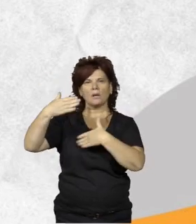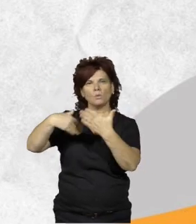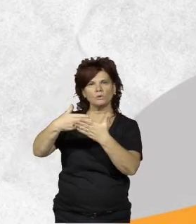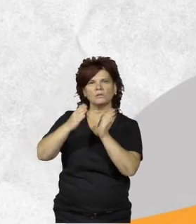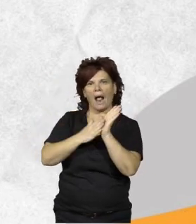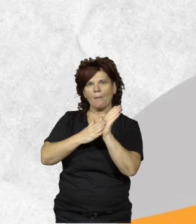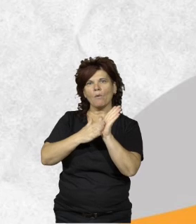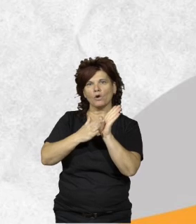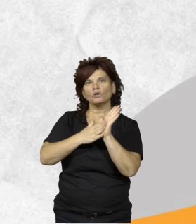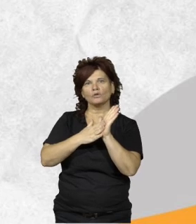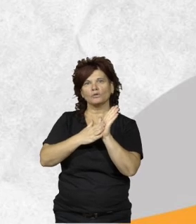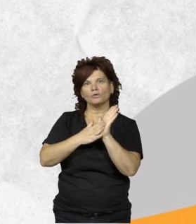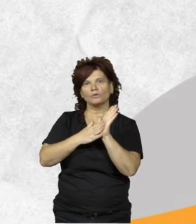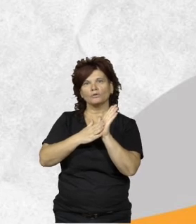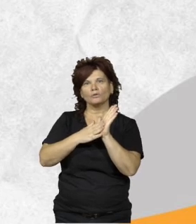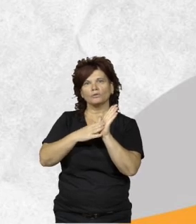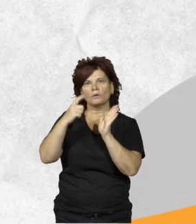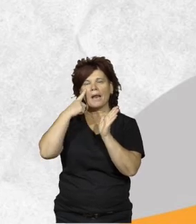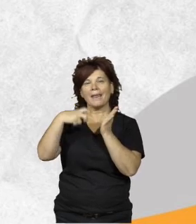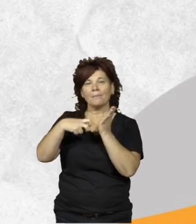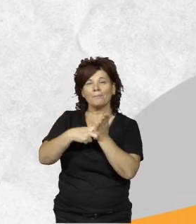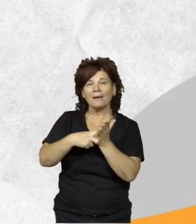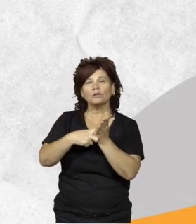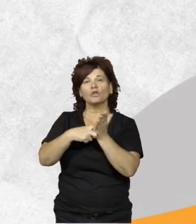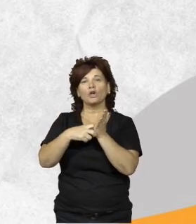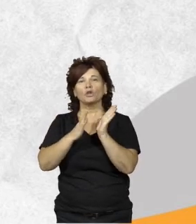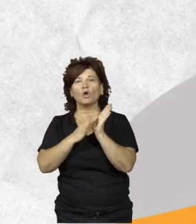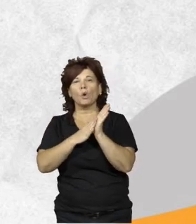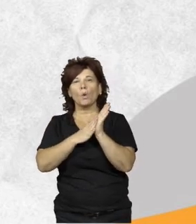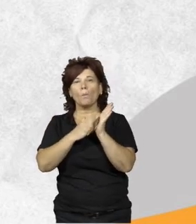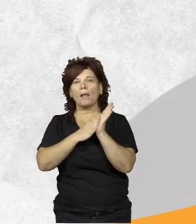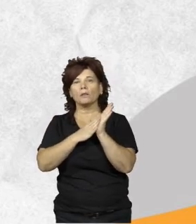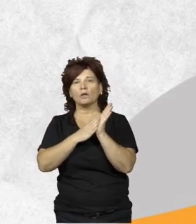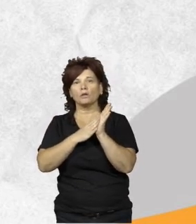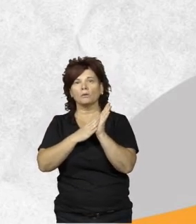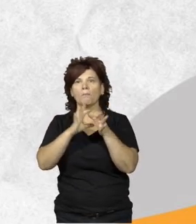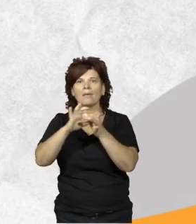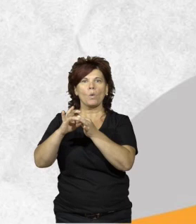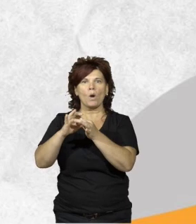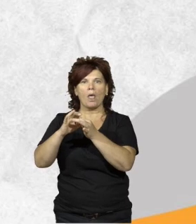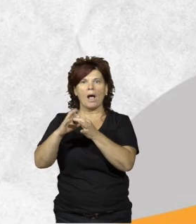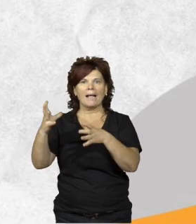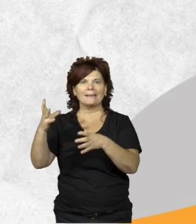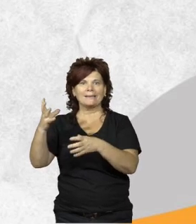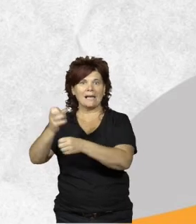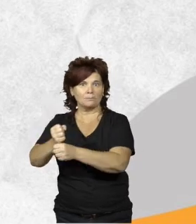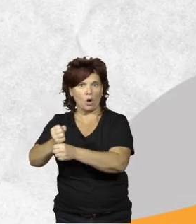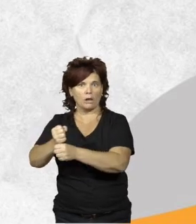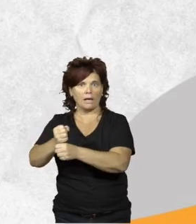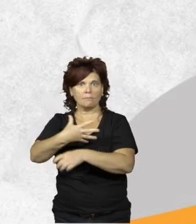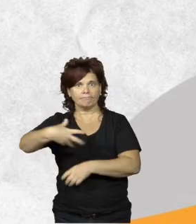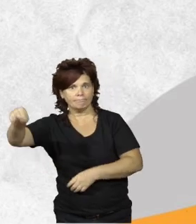inspección, en donde bueno, se hace el control de documentación, como son los manifiestos de transporte. En el acta de inspección, sobre todo, bueno,